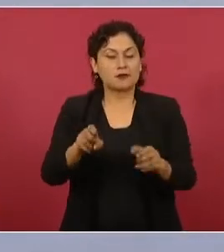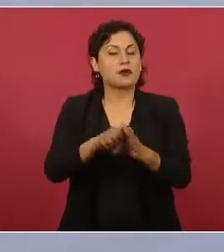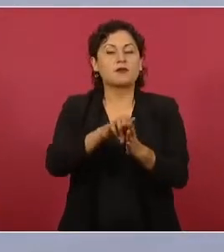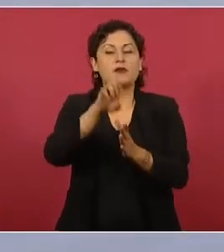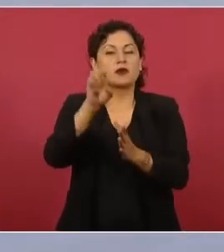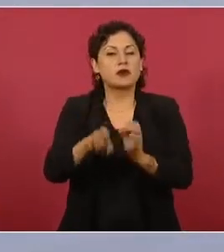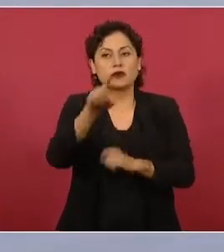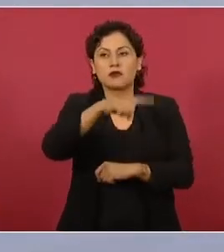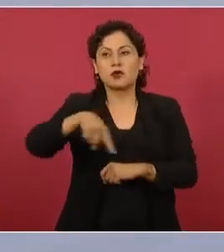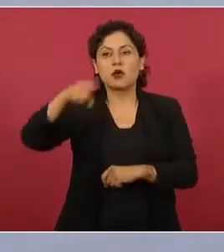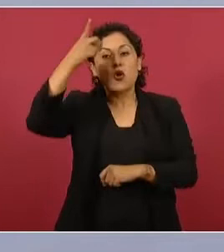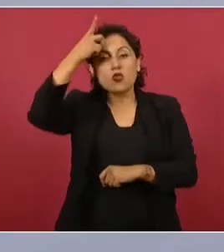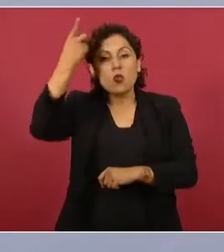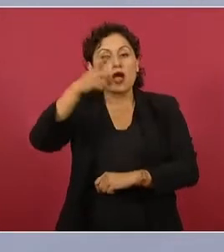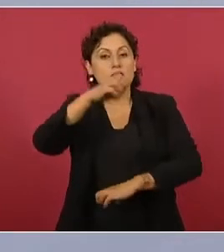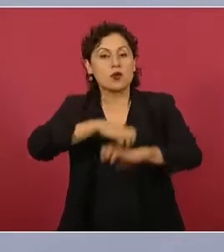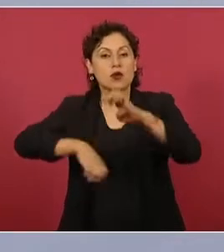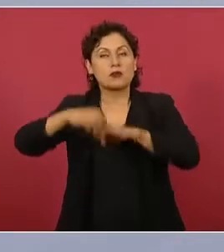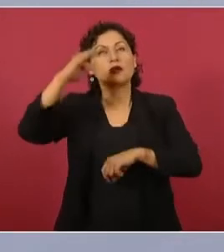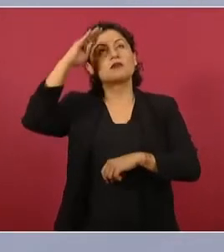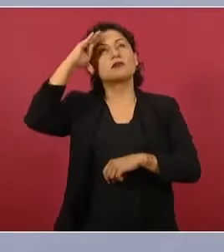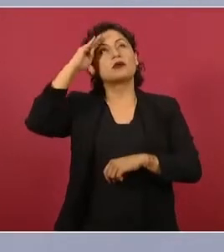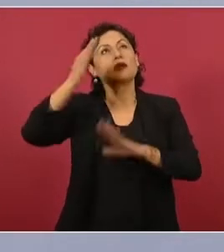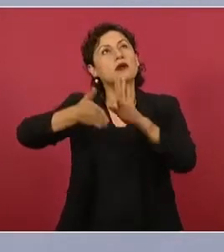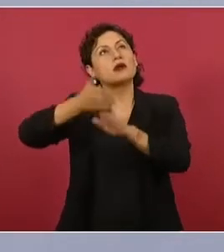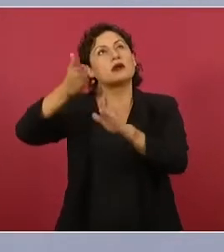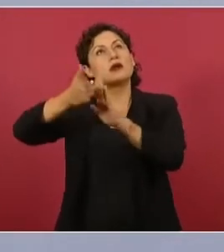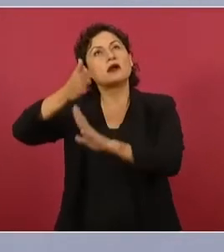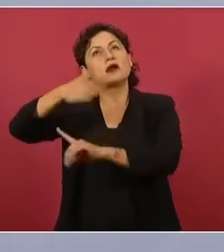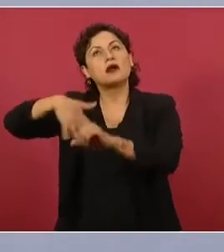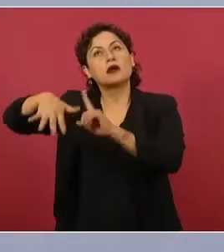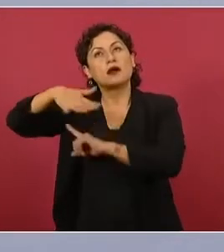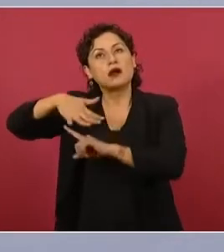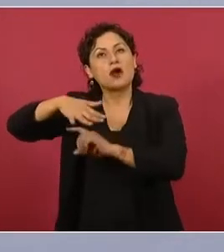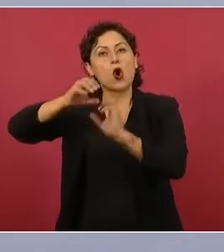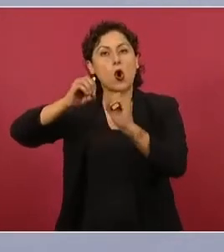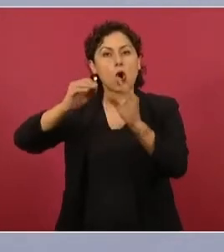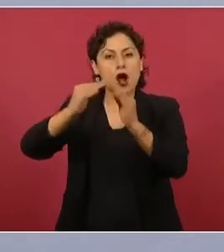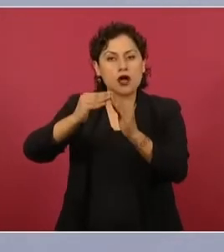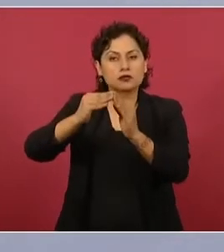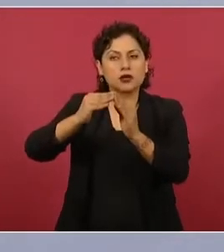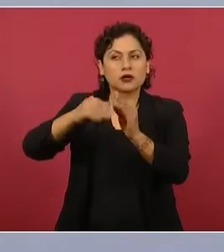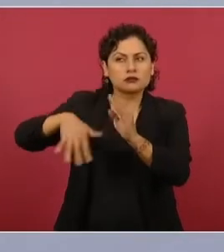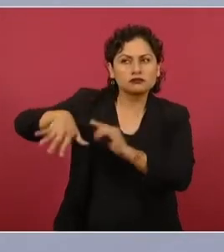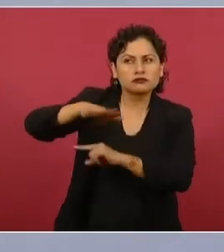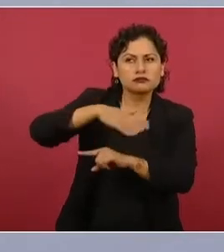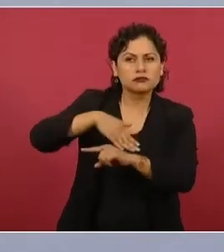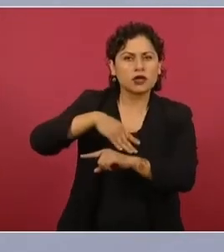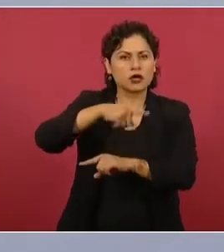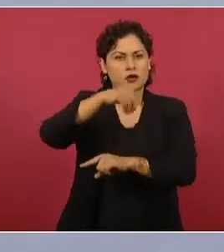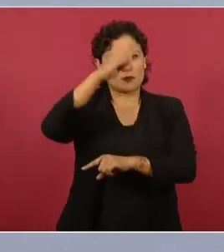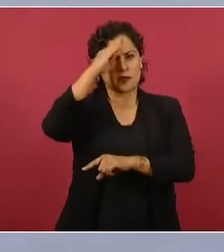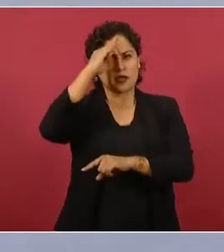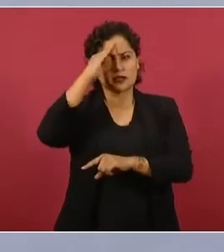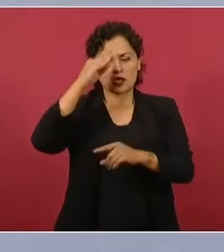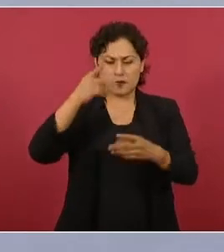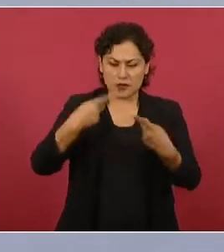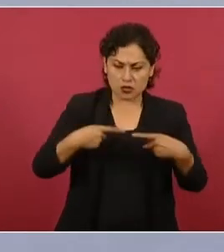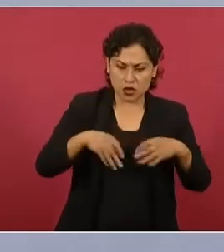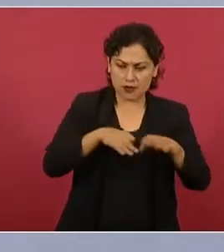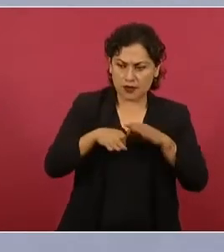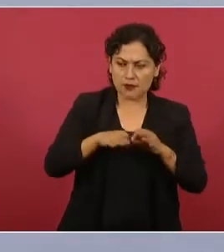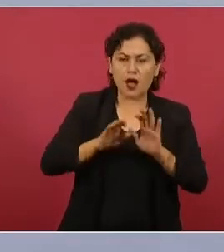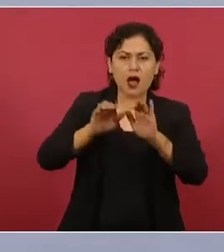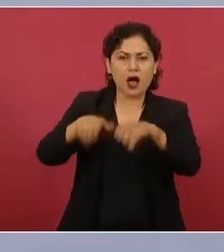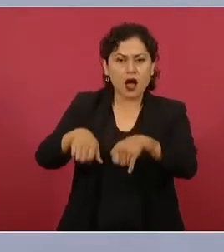nueva inversión o construir una nueva planta, se pregunten dónde y cómo van a vivir los trabajadores que están ahí, y que llegado